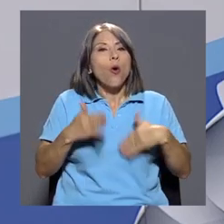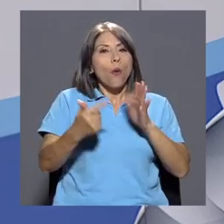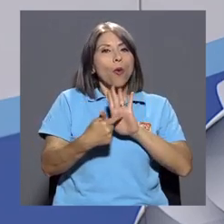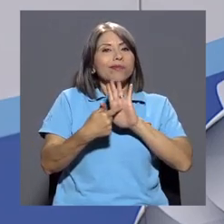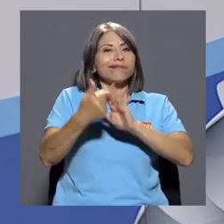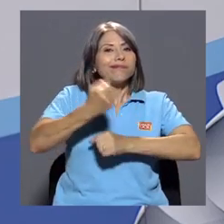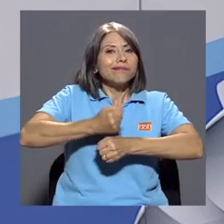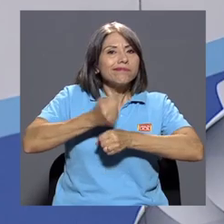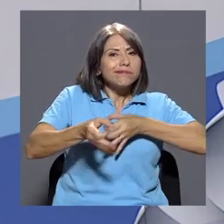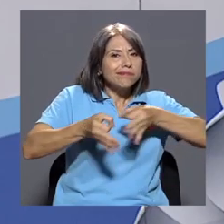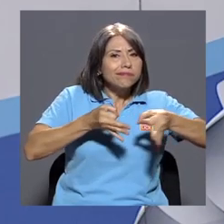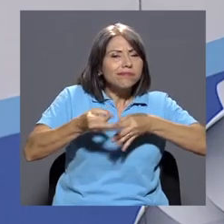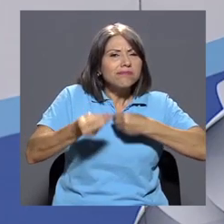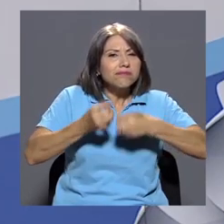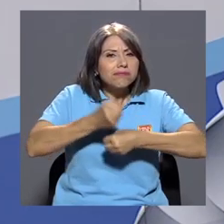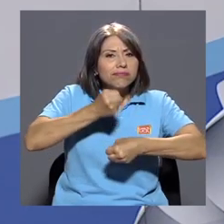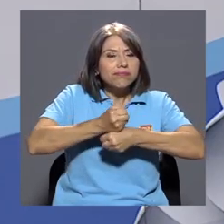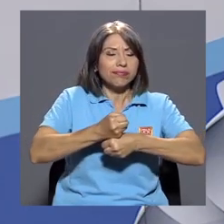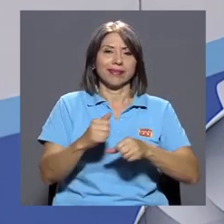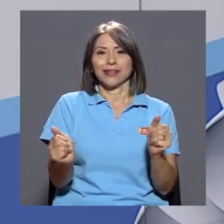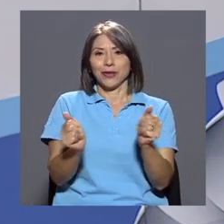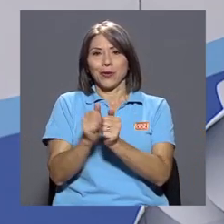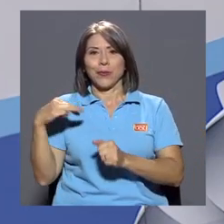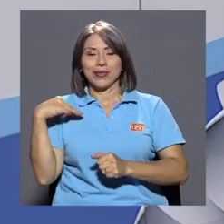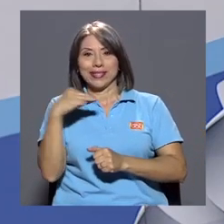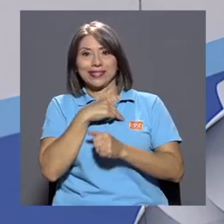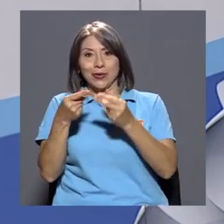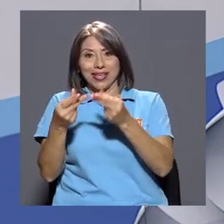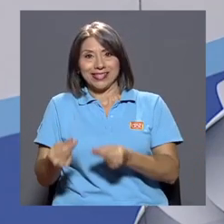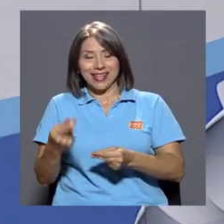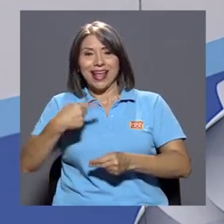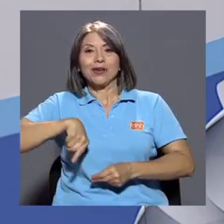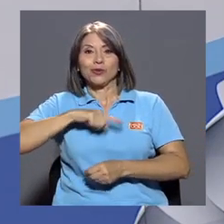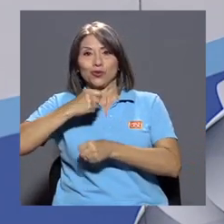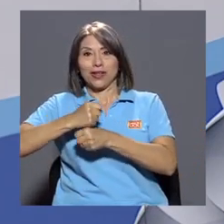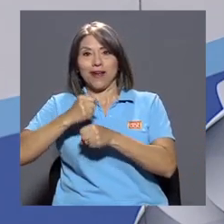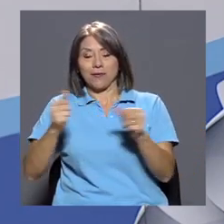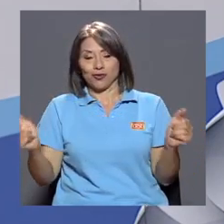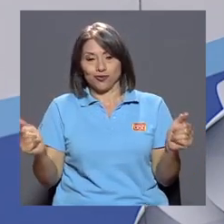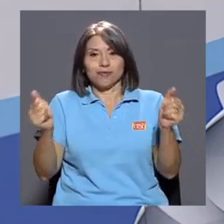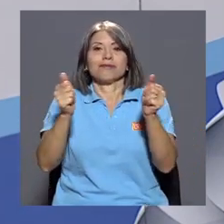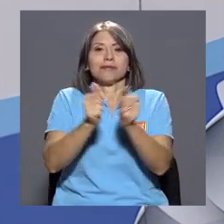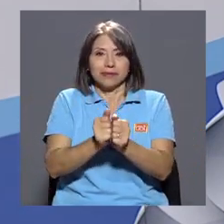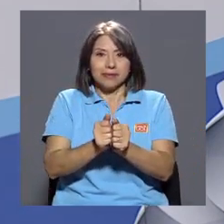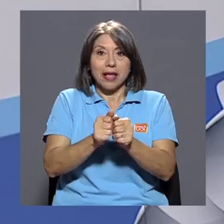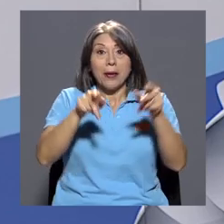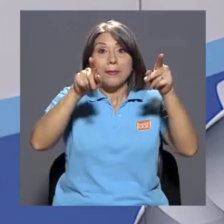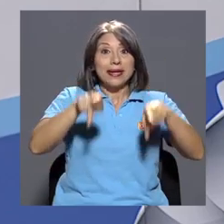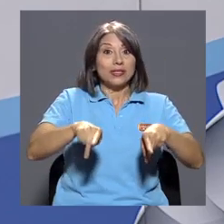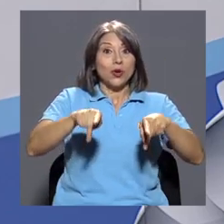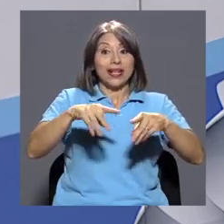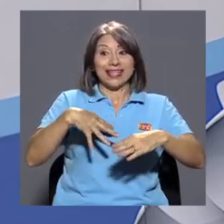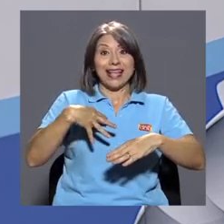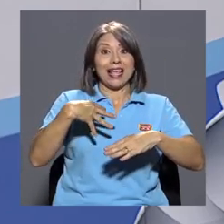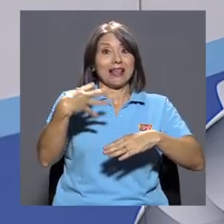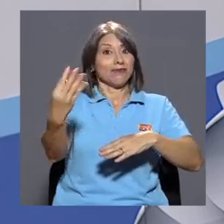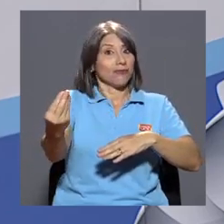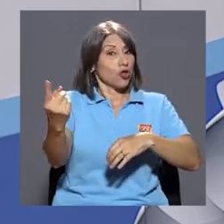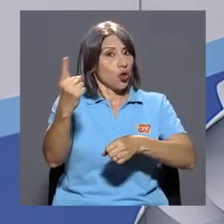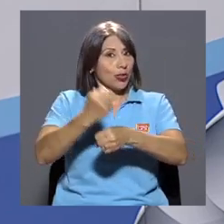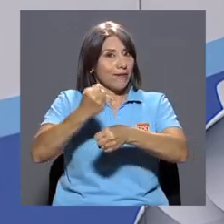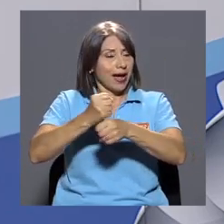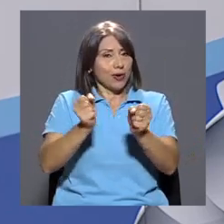cuentas. Entonces en conjunto con el Ministerio de Hacienda trabajamos un mecanismo para acercar a las personas externas a la institucionalidad, como el